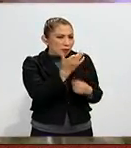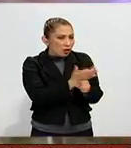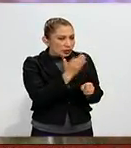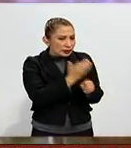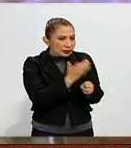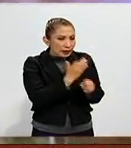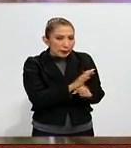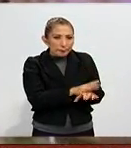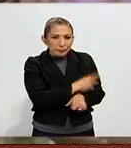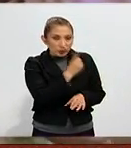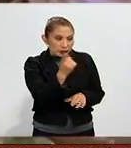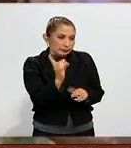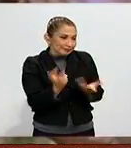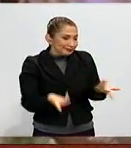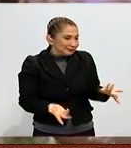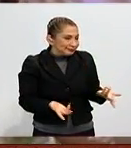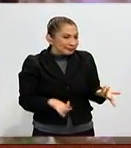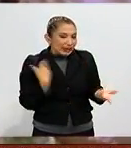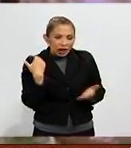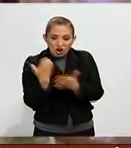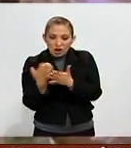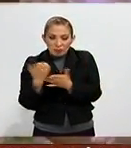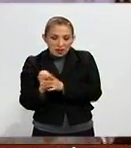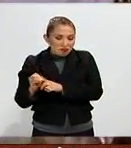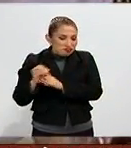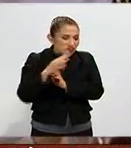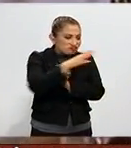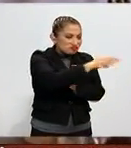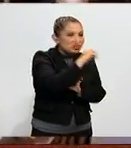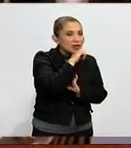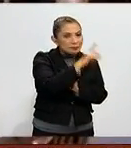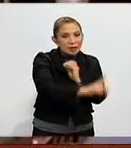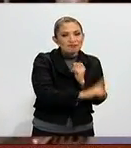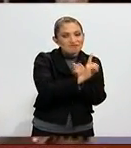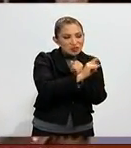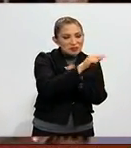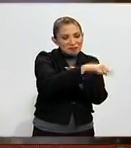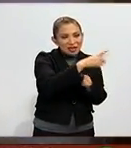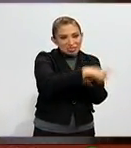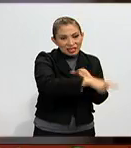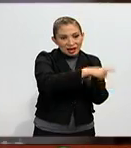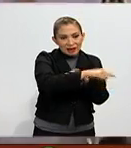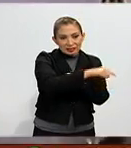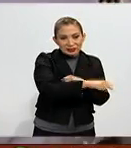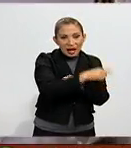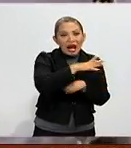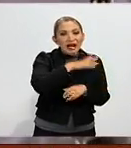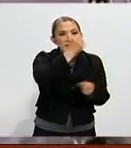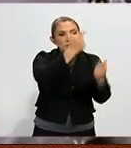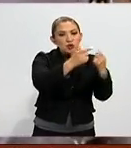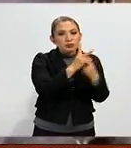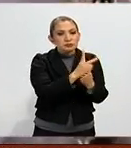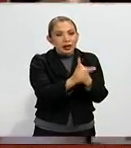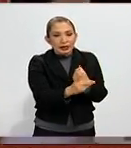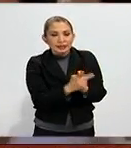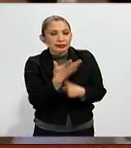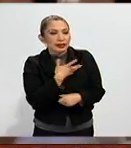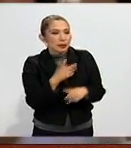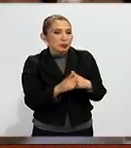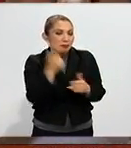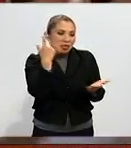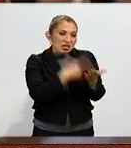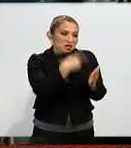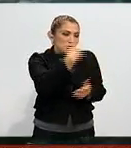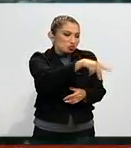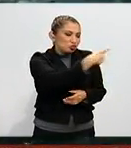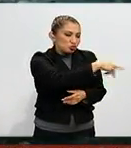momentos, porque la crisis económica también les está afectando. Hay algunos países que también tienen problemas